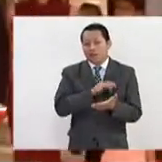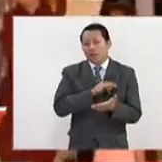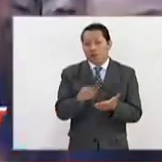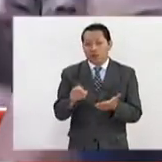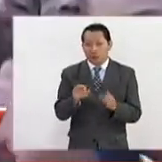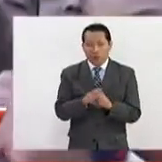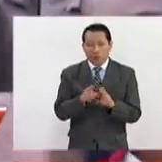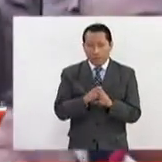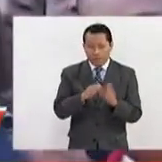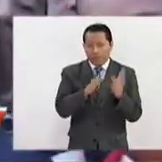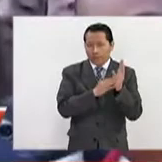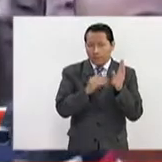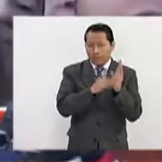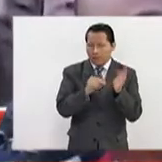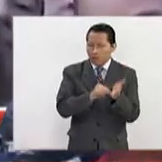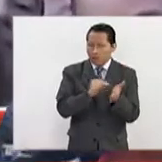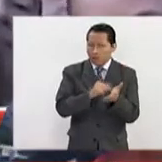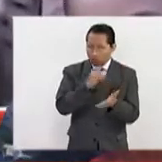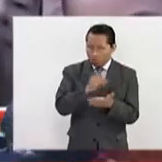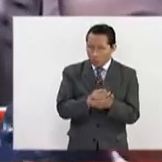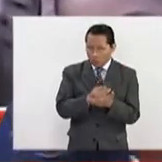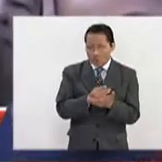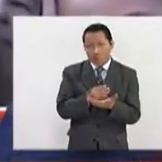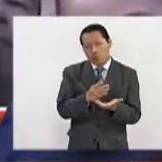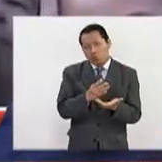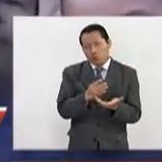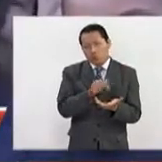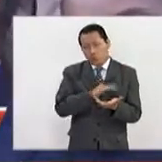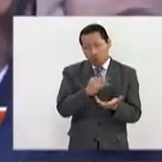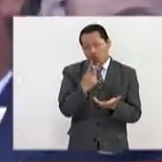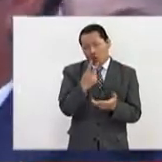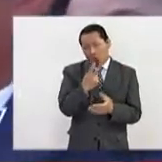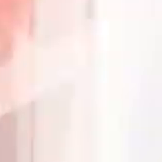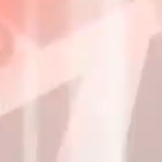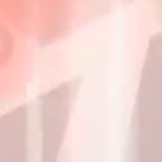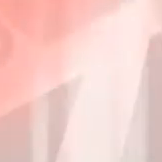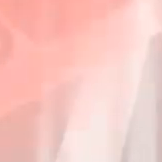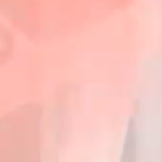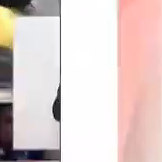recabarse por escrito y no solo con la herramienta tecnológica.